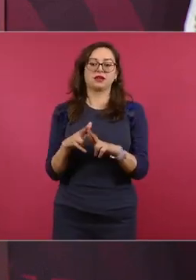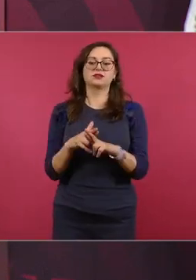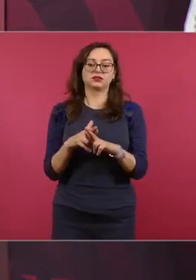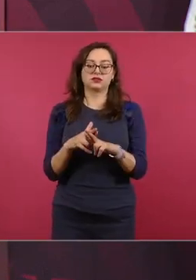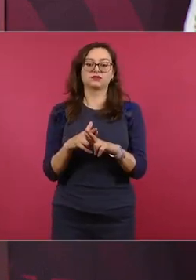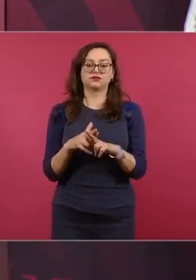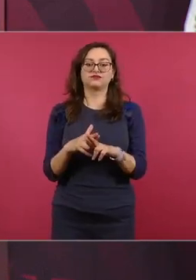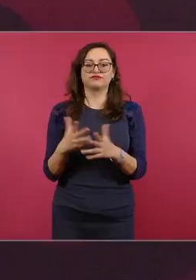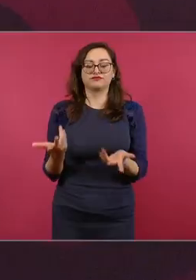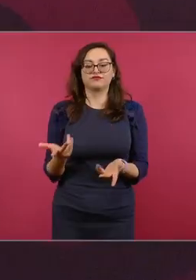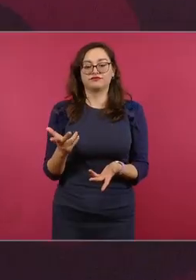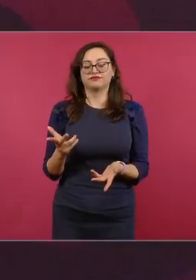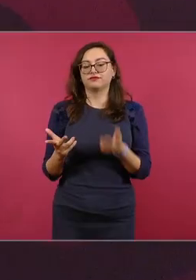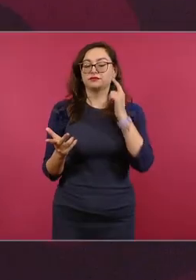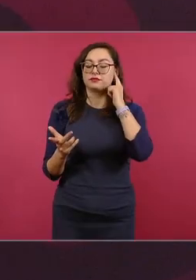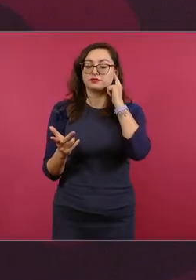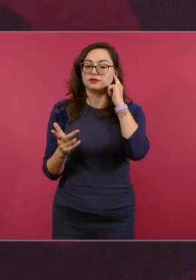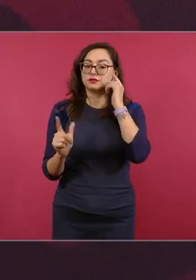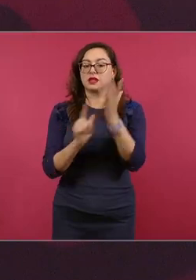mal llamada reforma educativa.